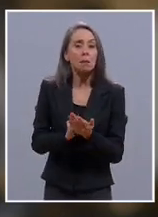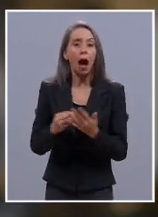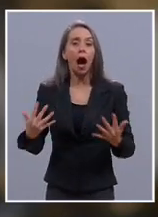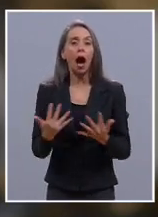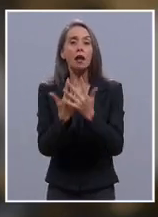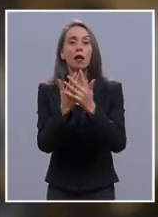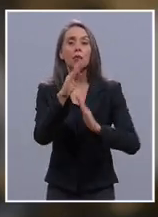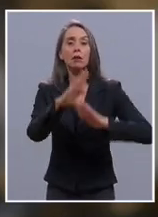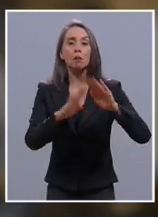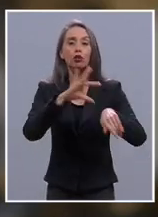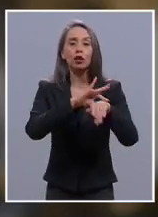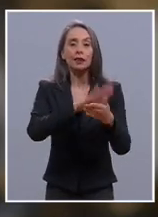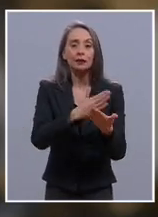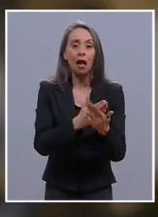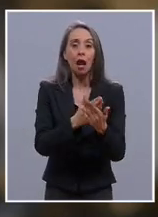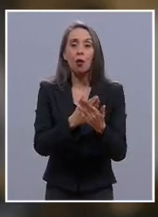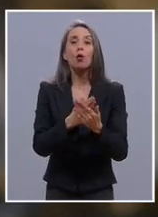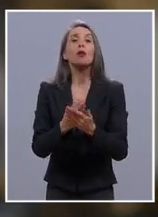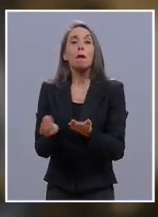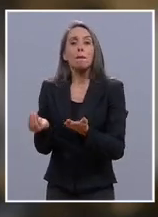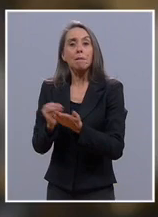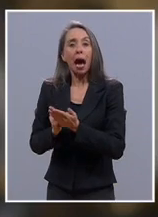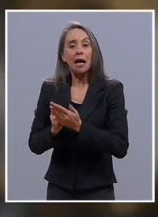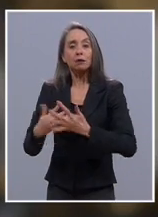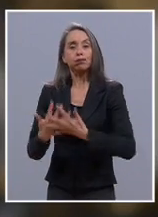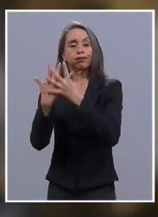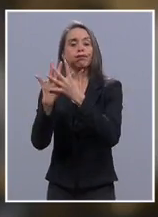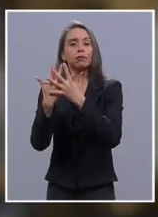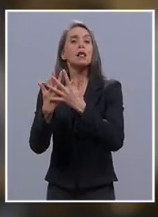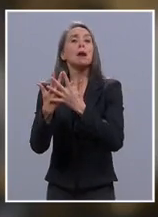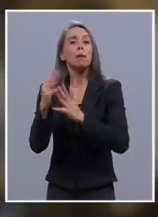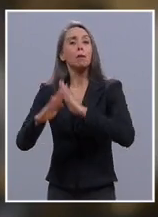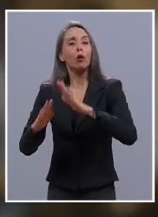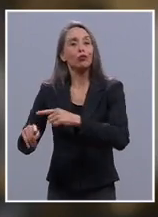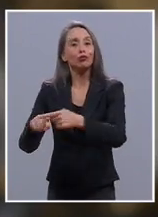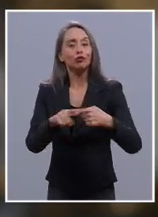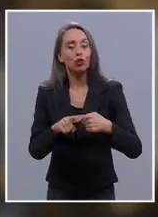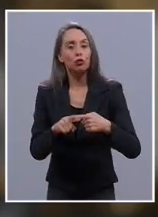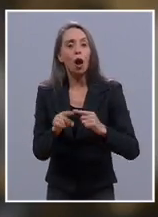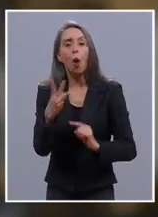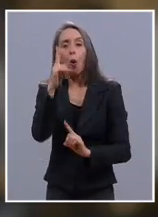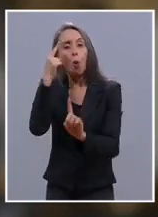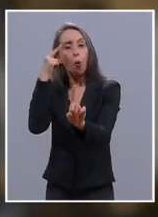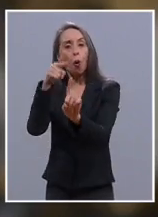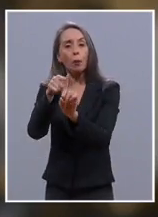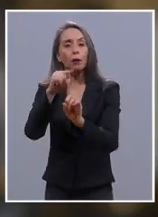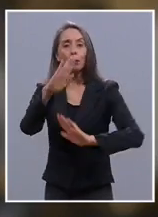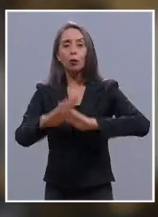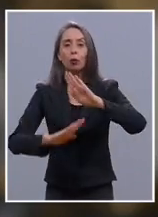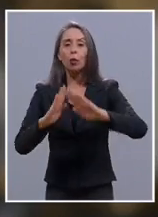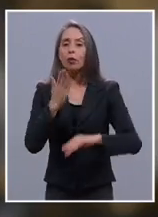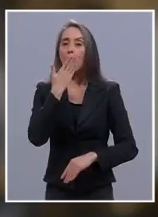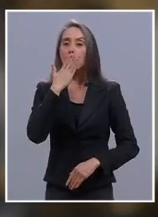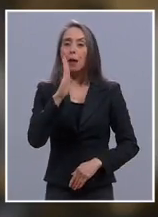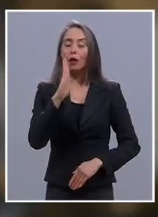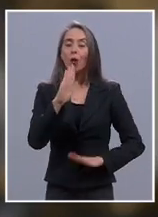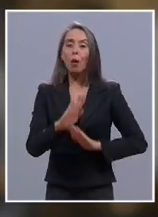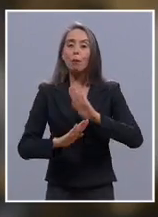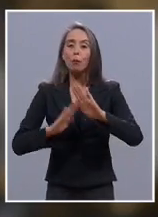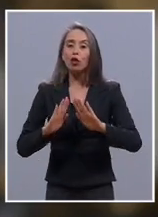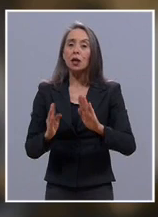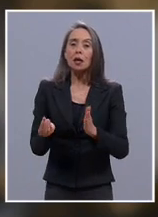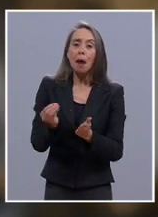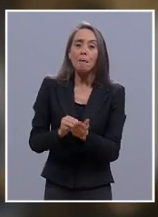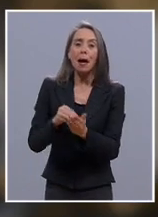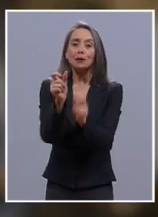protección sanitaria y la red de protección social con un solo propósito cuidar mejor y proteger a